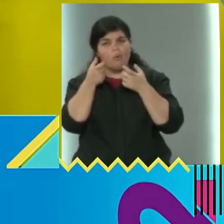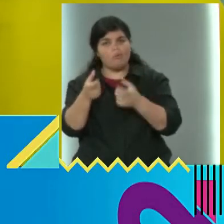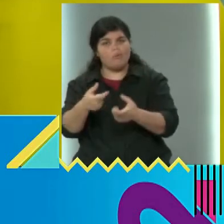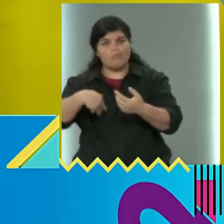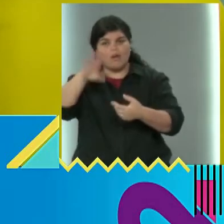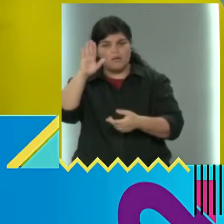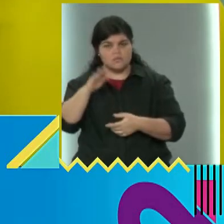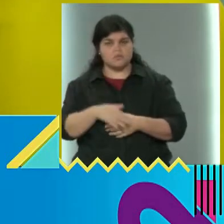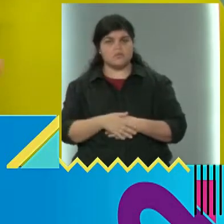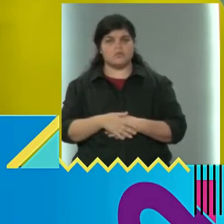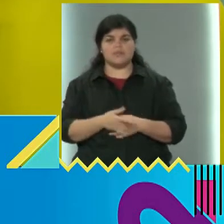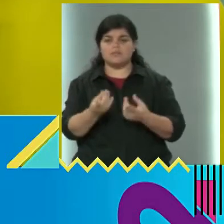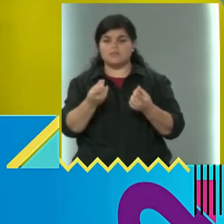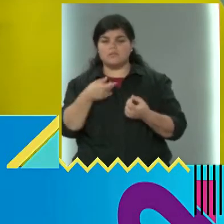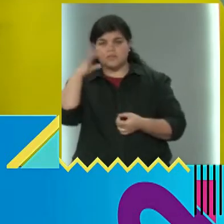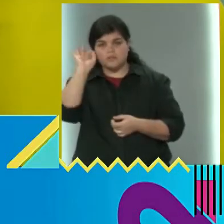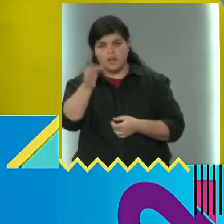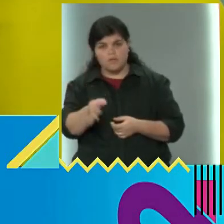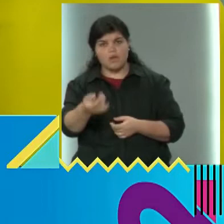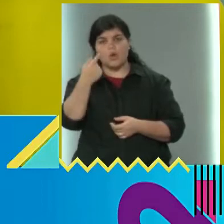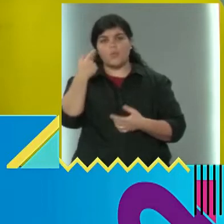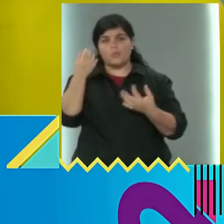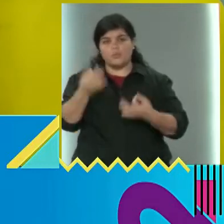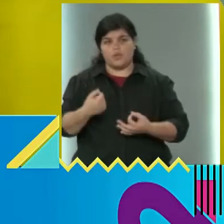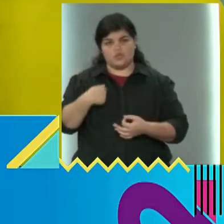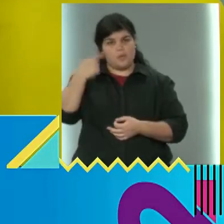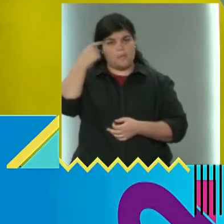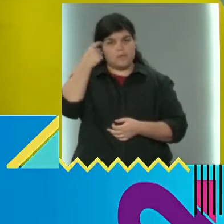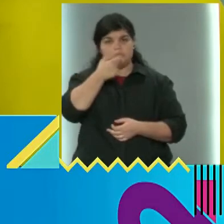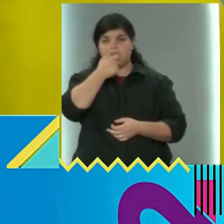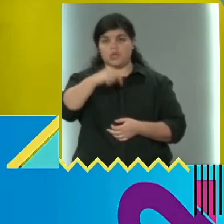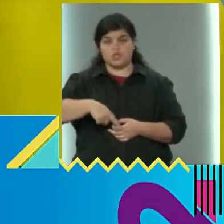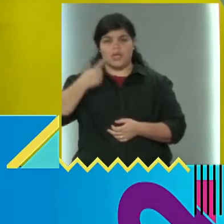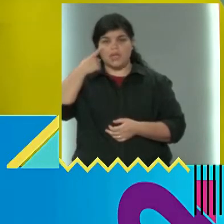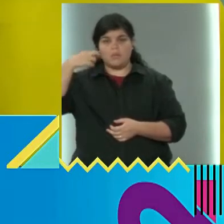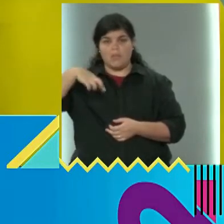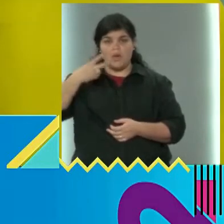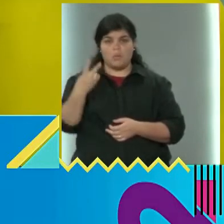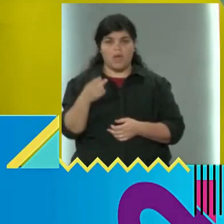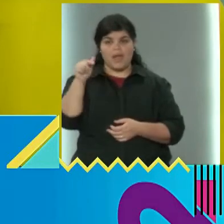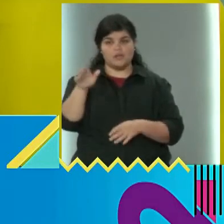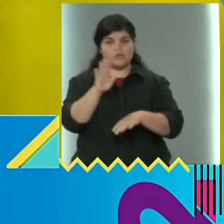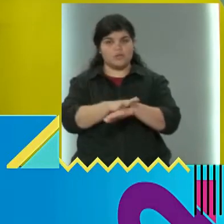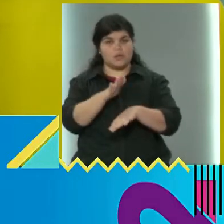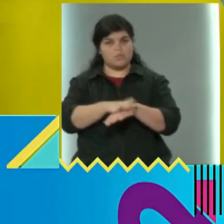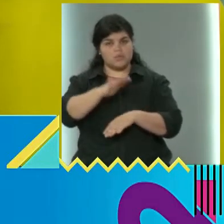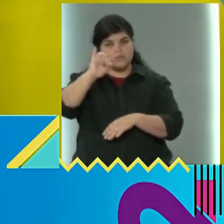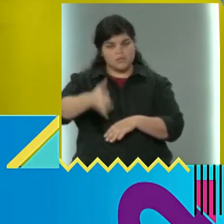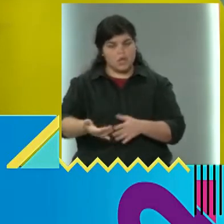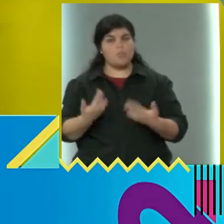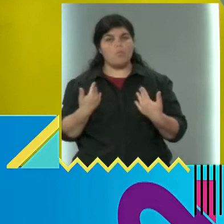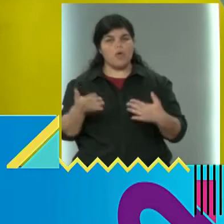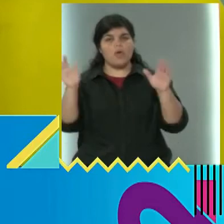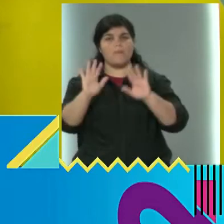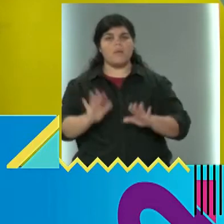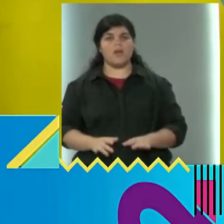que saber poder. Para eso yo considero que en Mendoza tenemos un IPB que está preparado para poder hacer